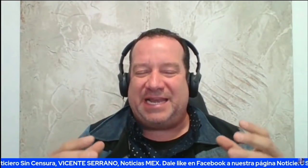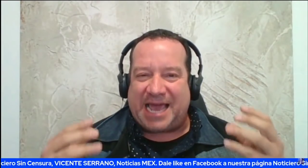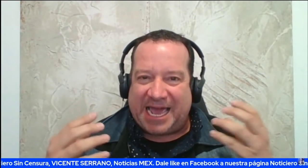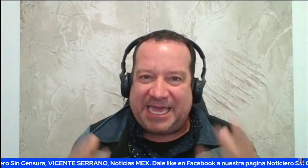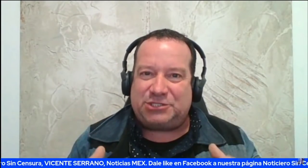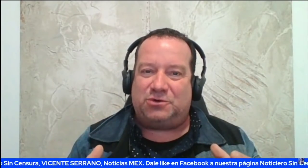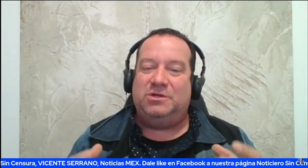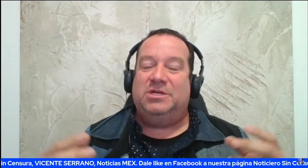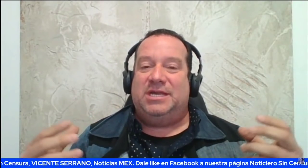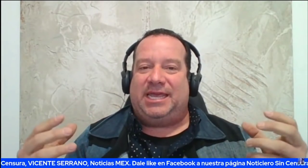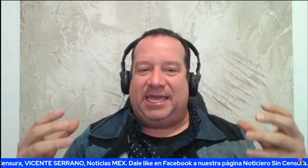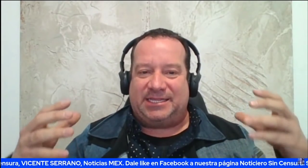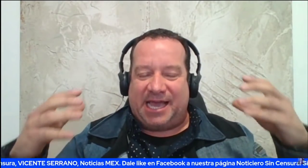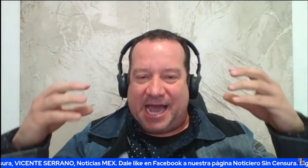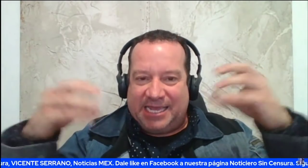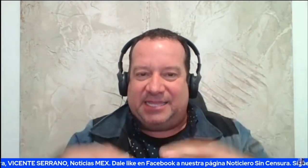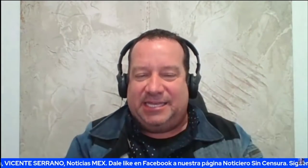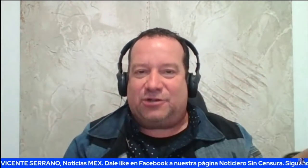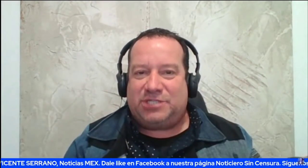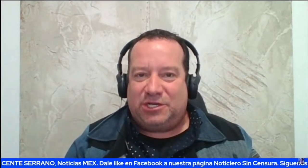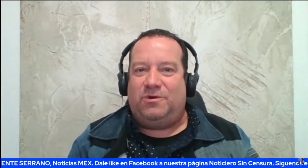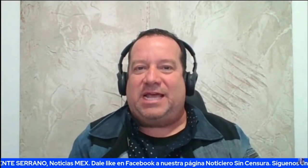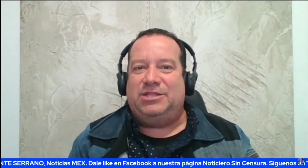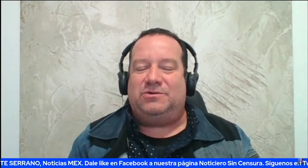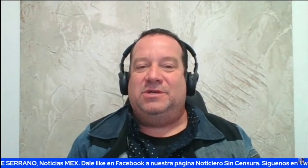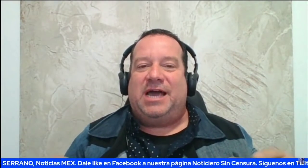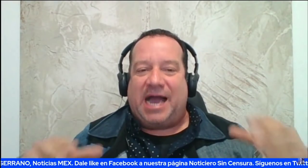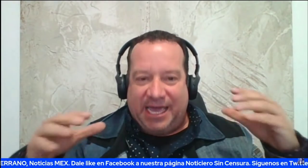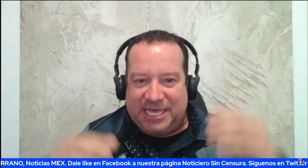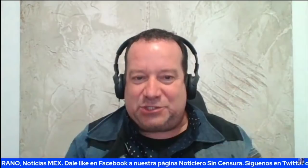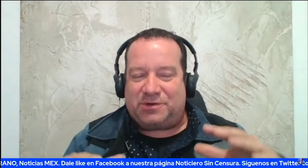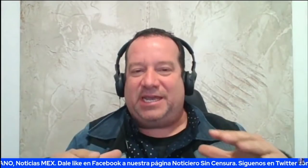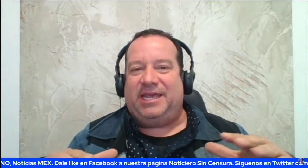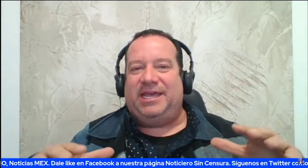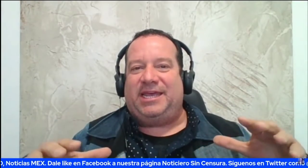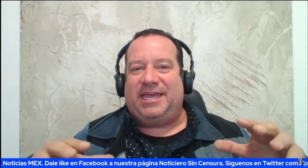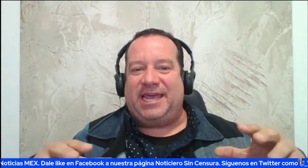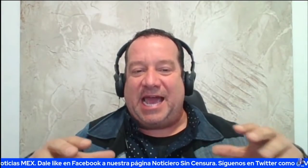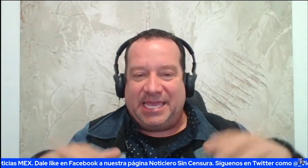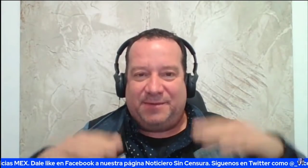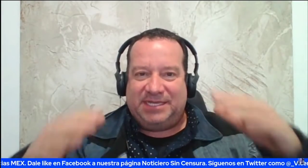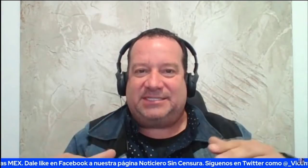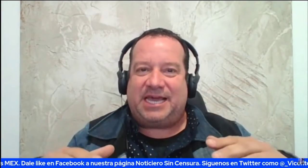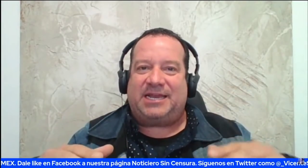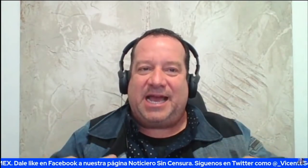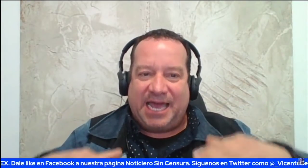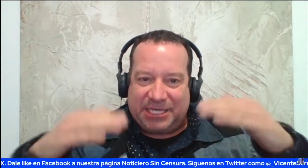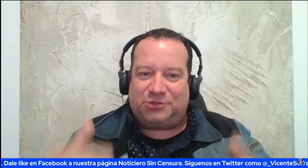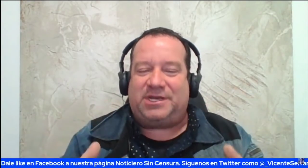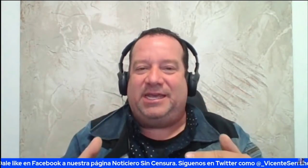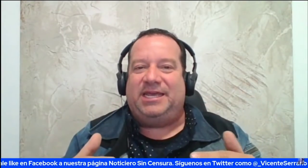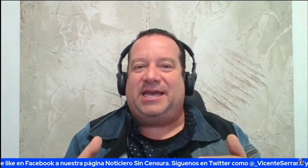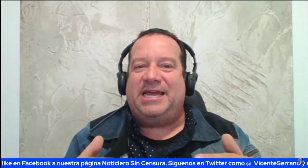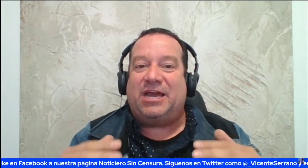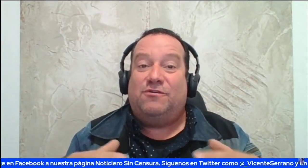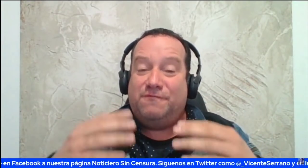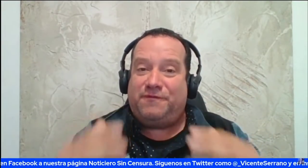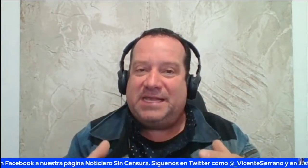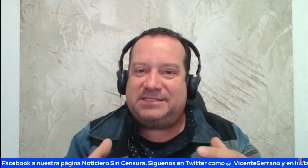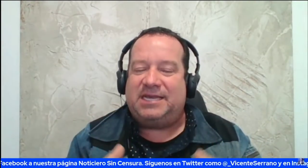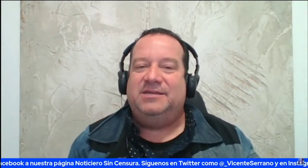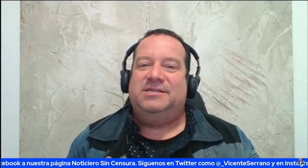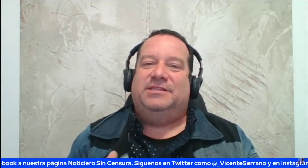Transformación Nacional ha hecho que haya dinero circulando, ha hecho que haya bienestar, ha hecho que